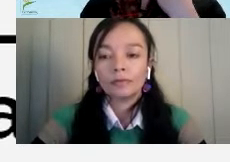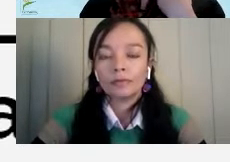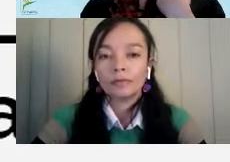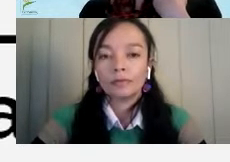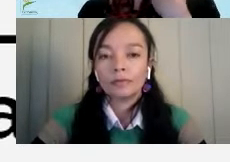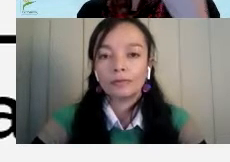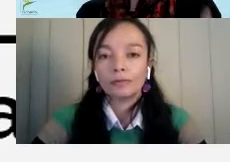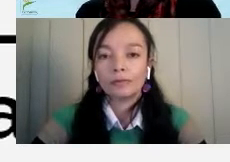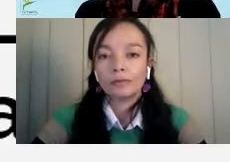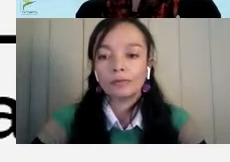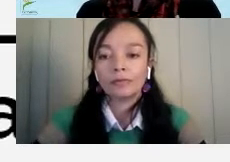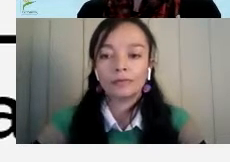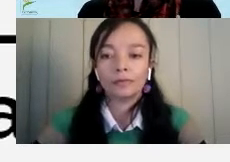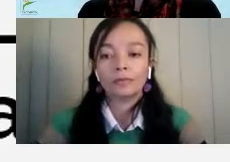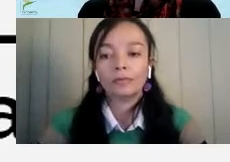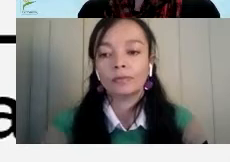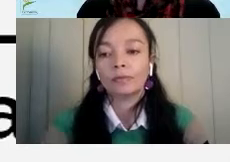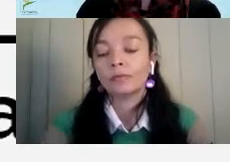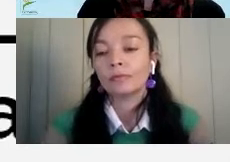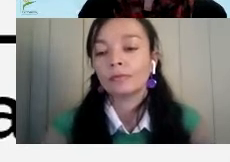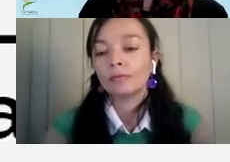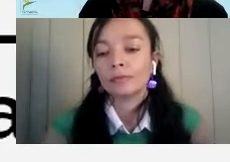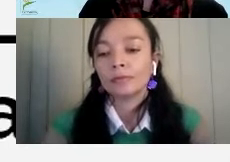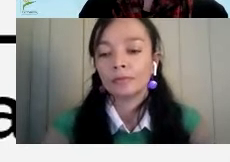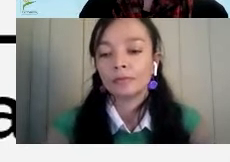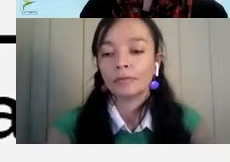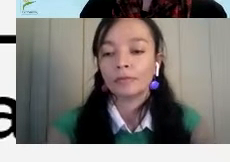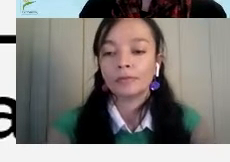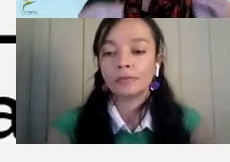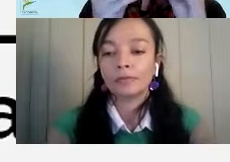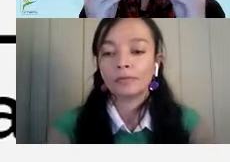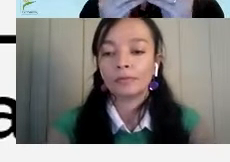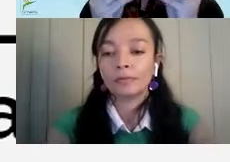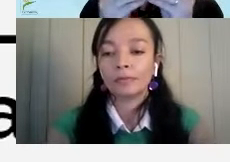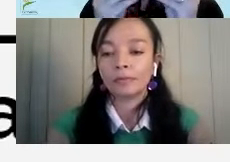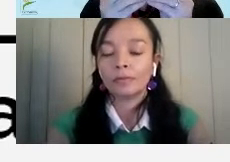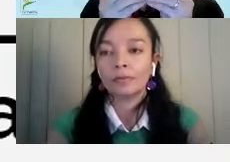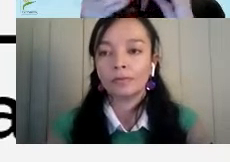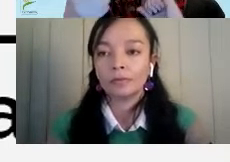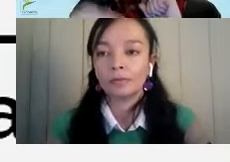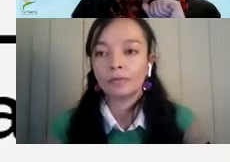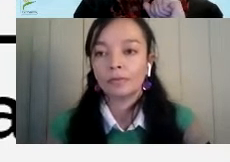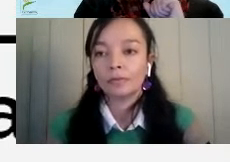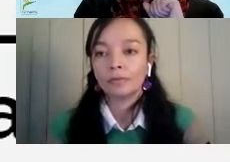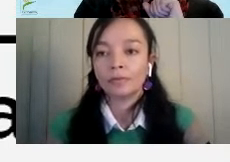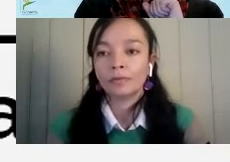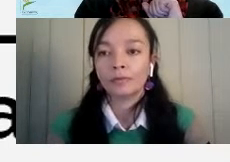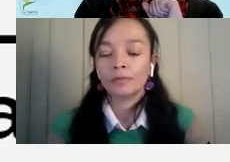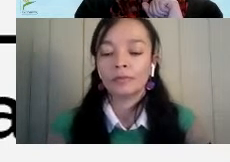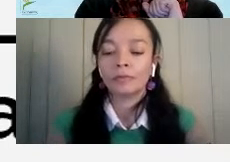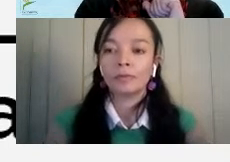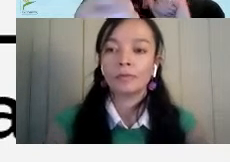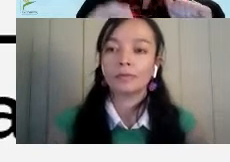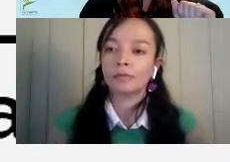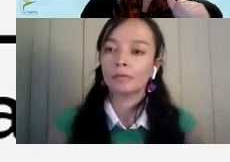a lo mejor quiere un poquito más. Voy a practicar la seña de más, quiere más y ofrece al niño